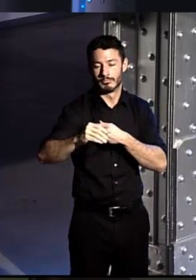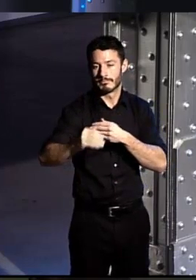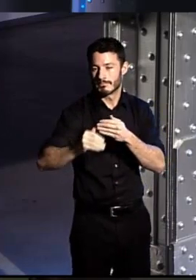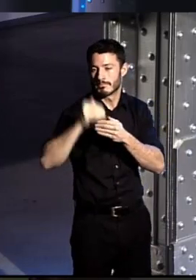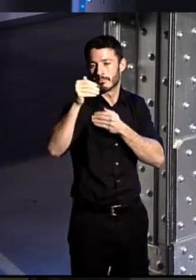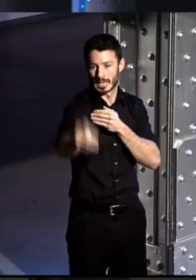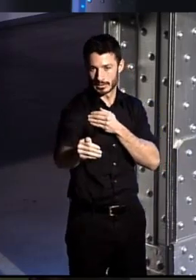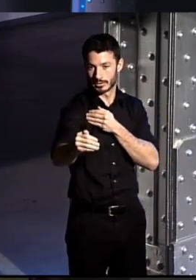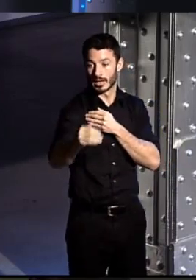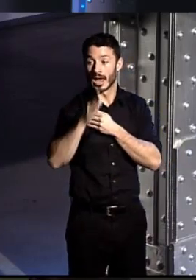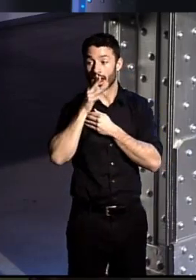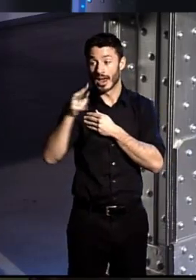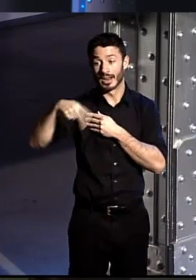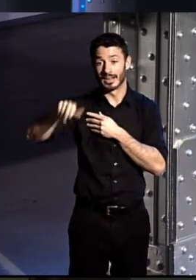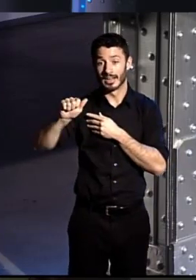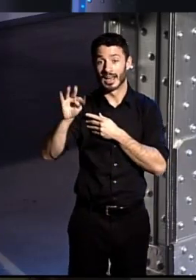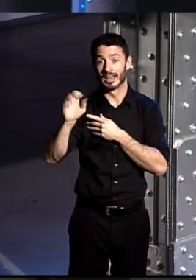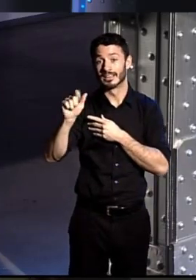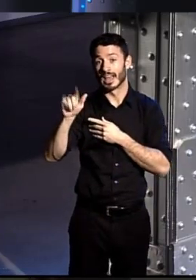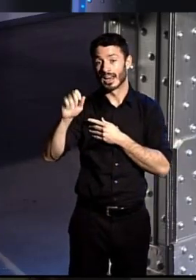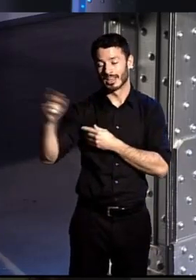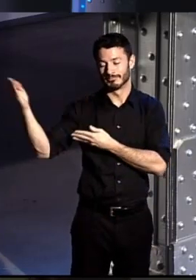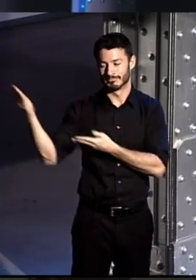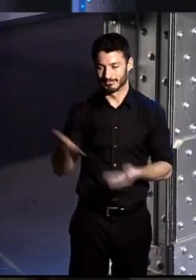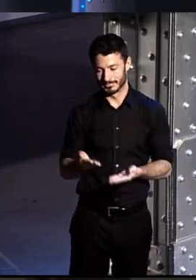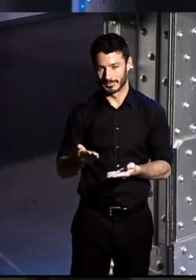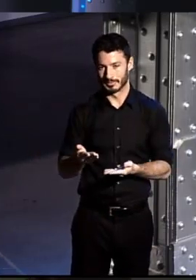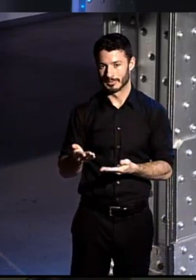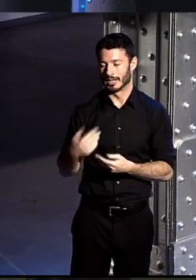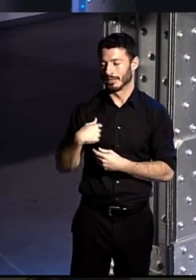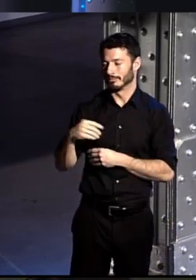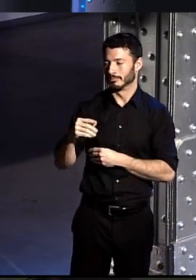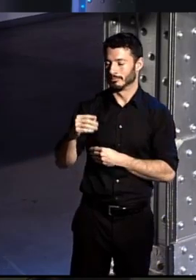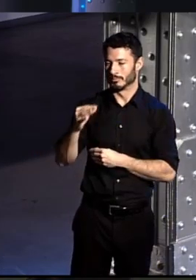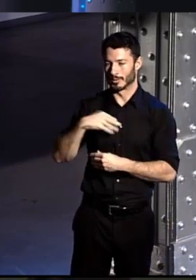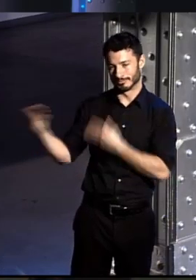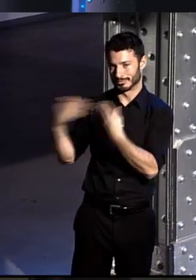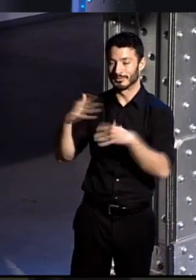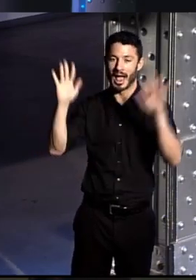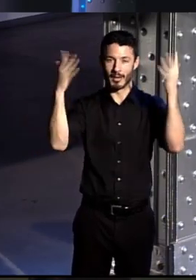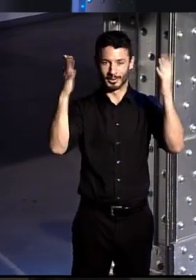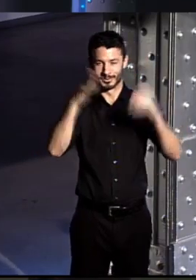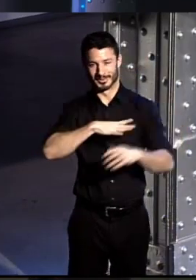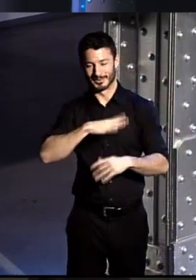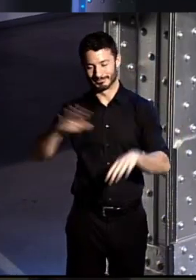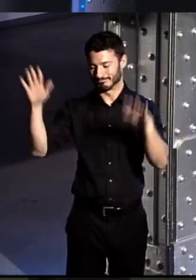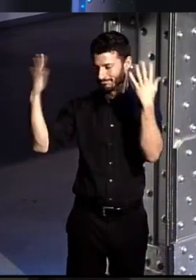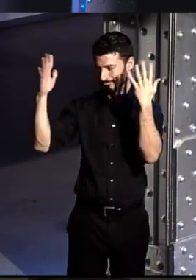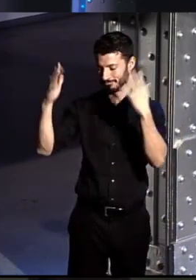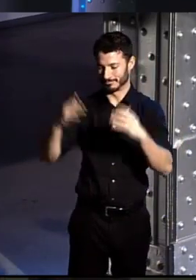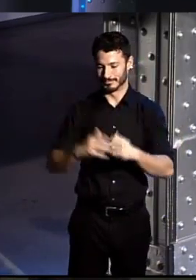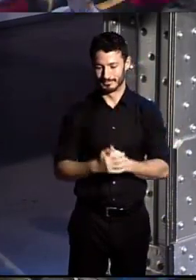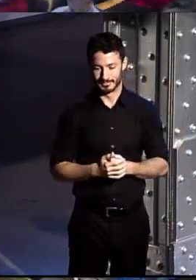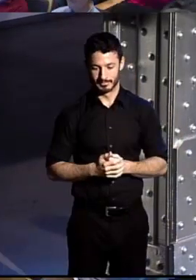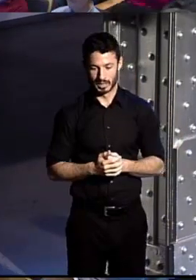que venga con nosotros, para que nos pregunte aquí mismo perfectamente. Un aplauso para Natalia. Hola, buenas tardes.